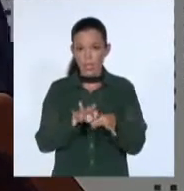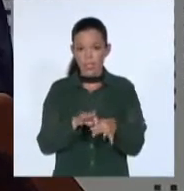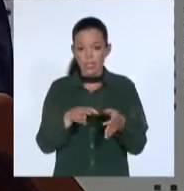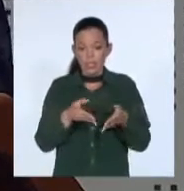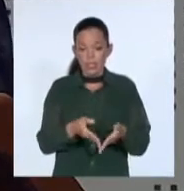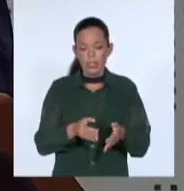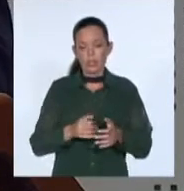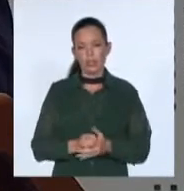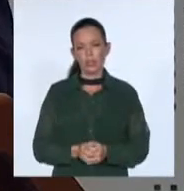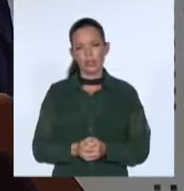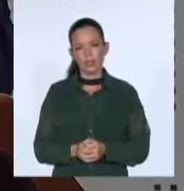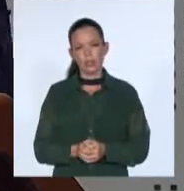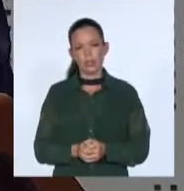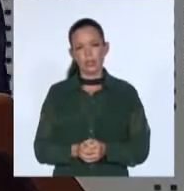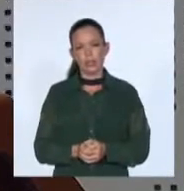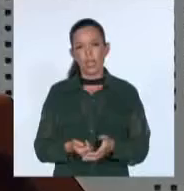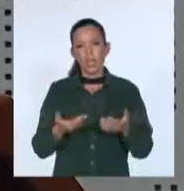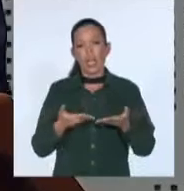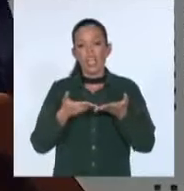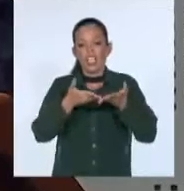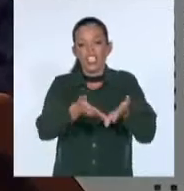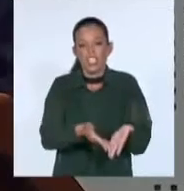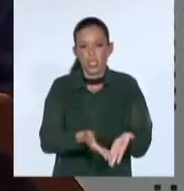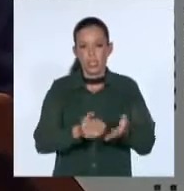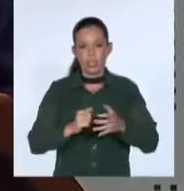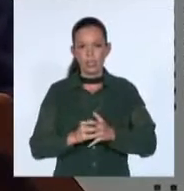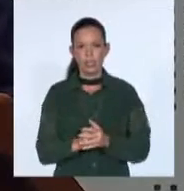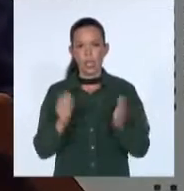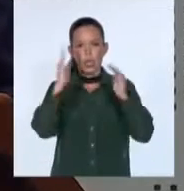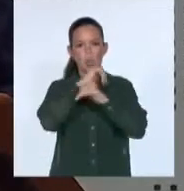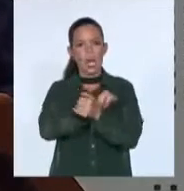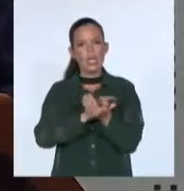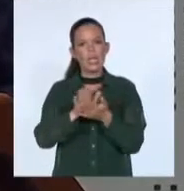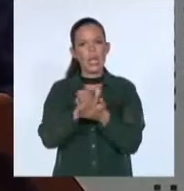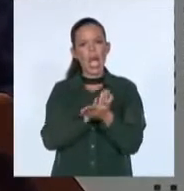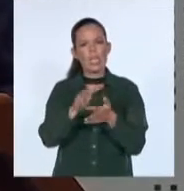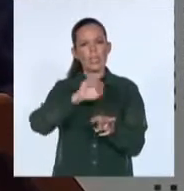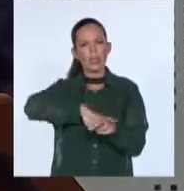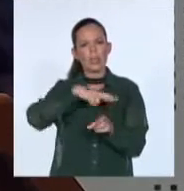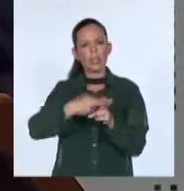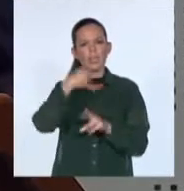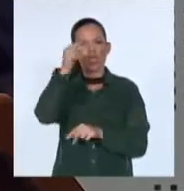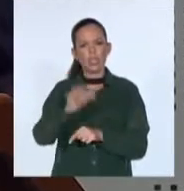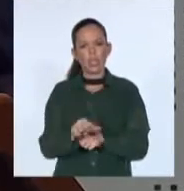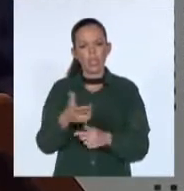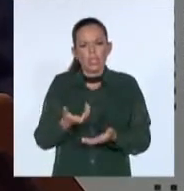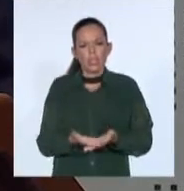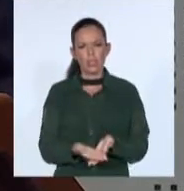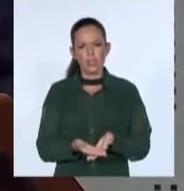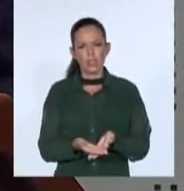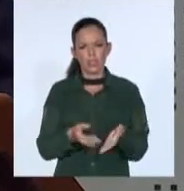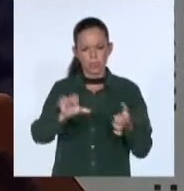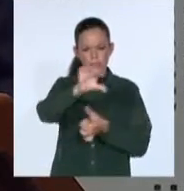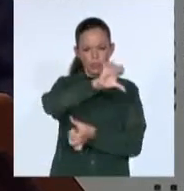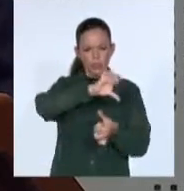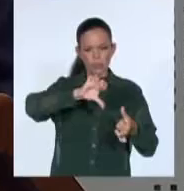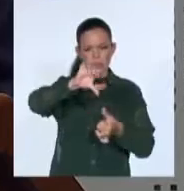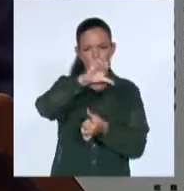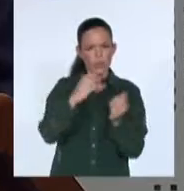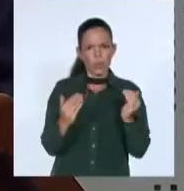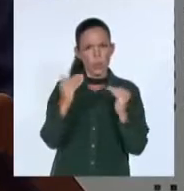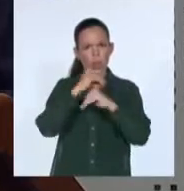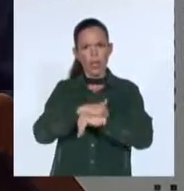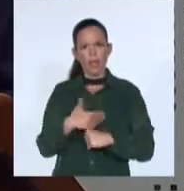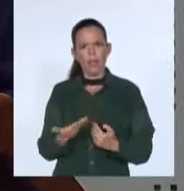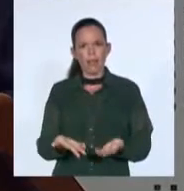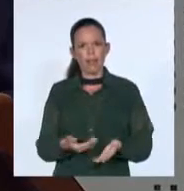la voz del Caribe no esté representada. Es imperioso que el